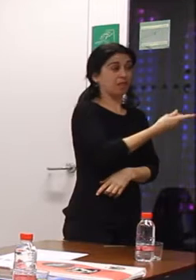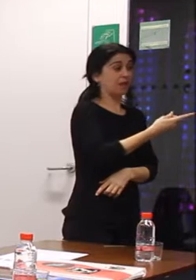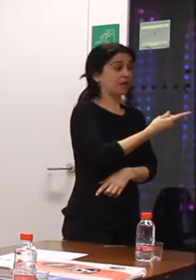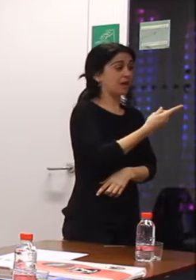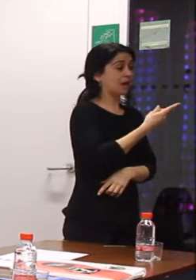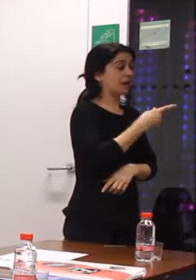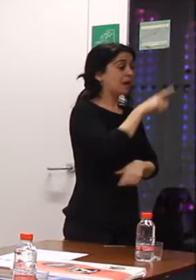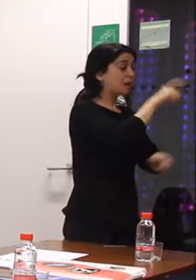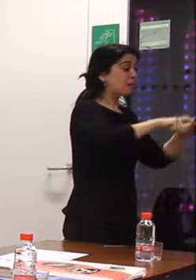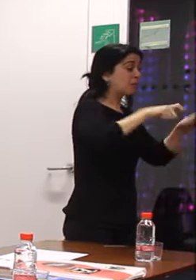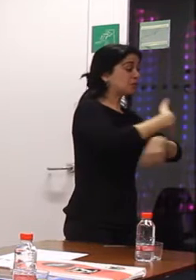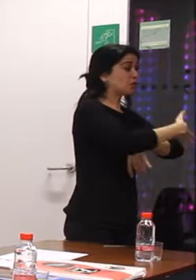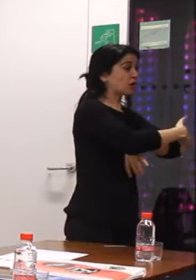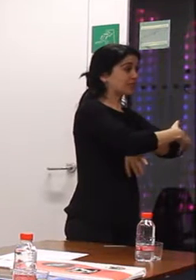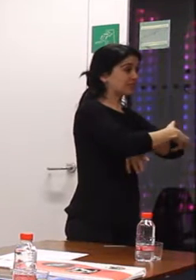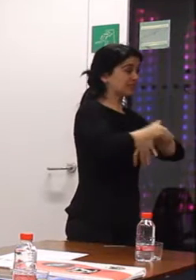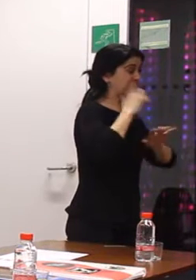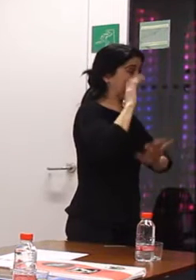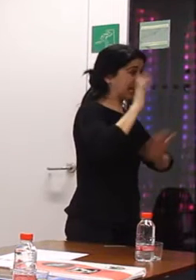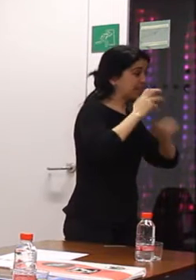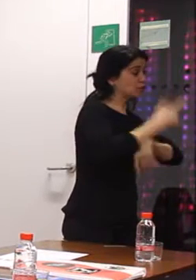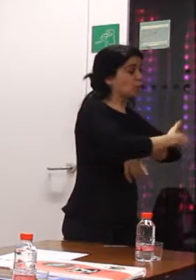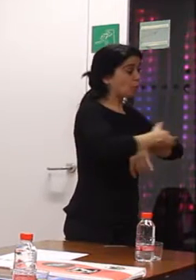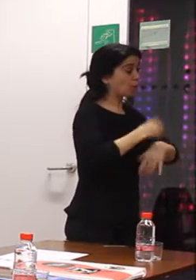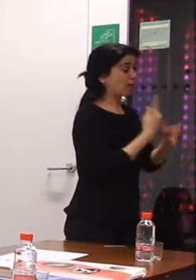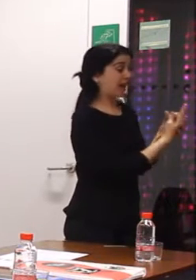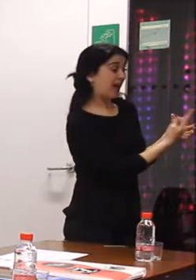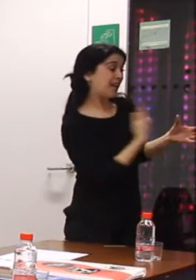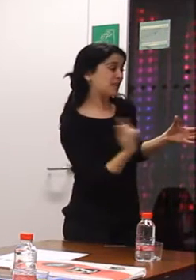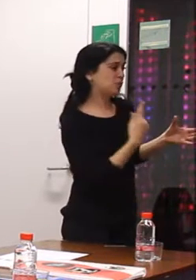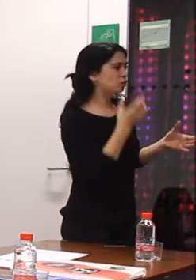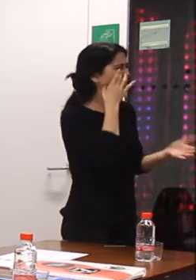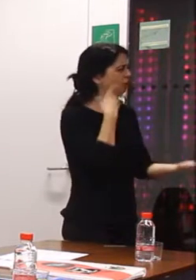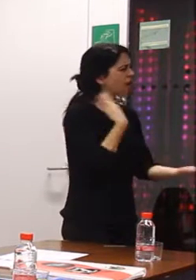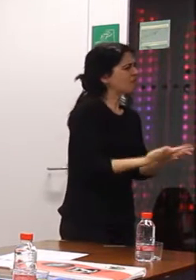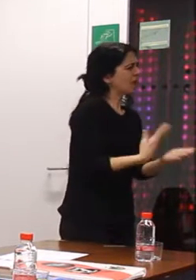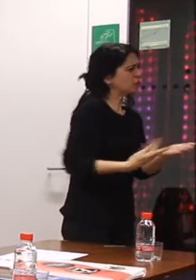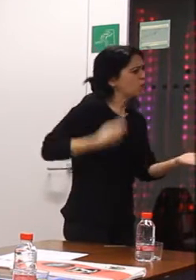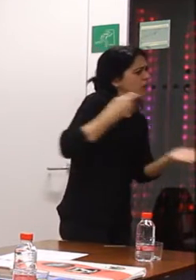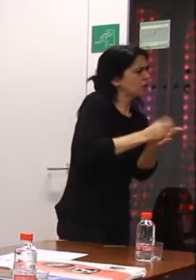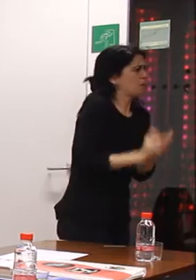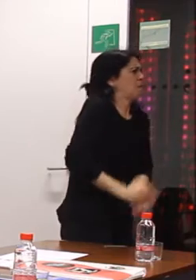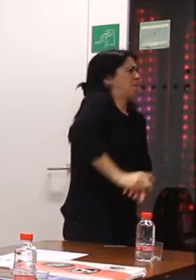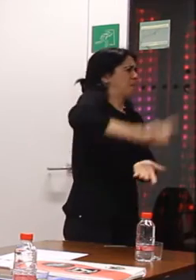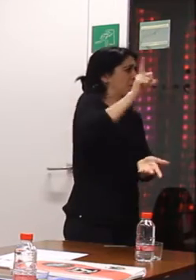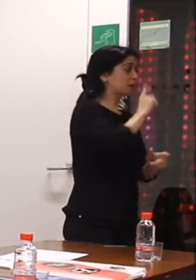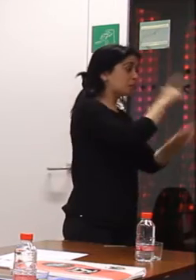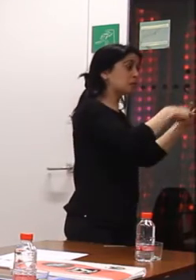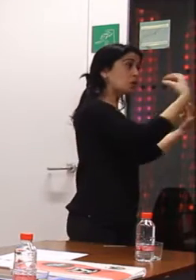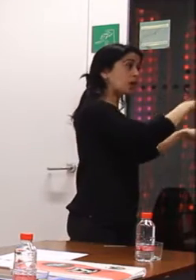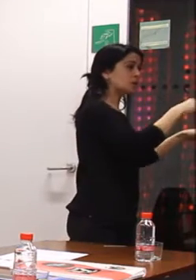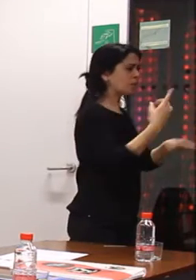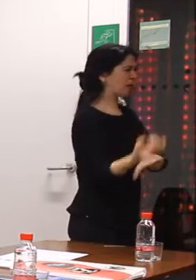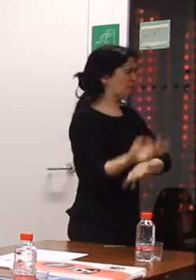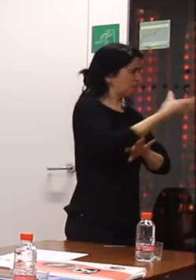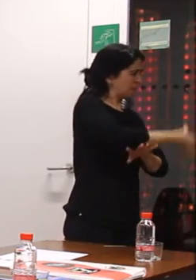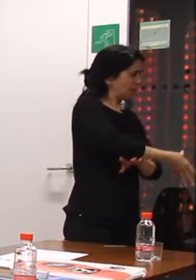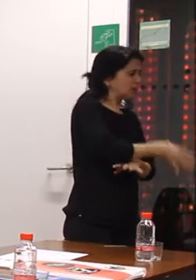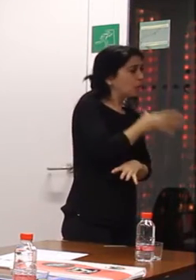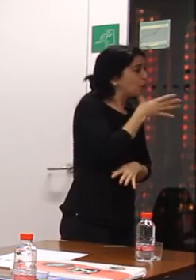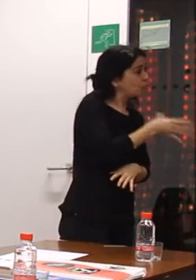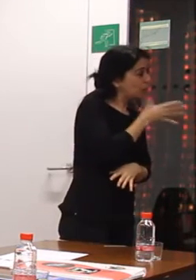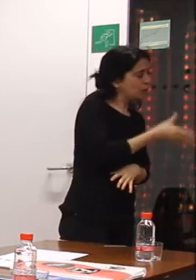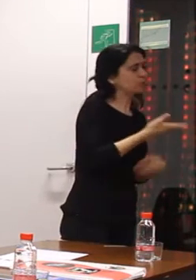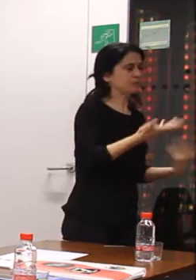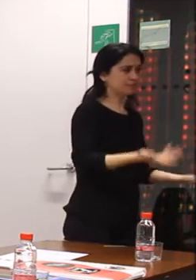pagar facturas mucho más elevadas que las personas que no lo están. ¿Por qué? Pues muy fácil y muy sencillo, supongo que Som Energia lo